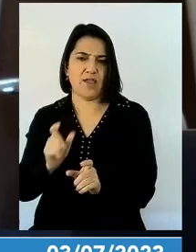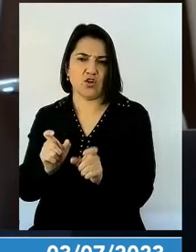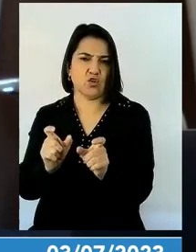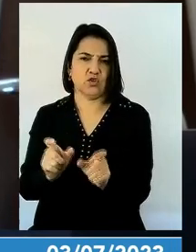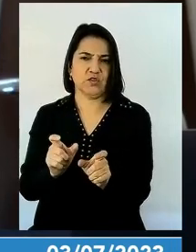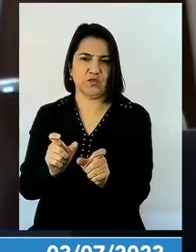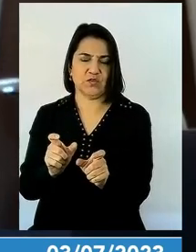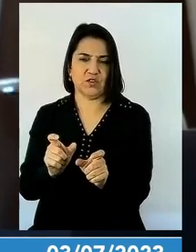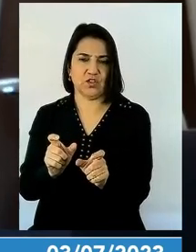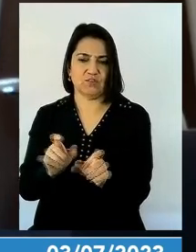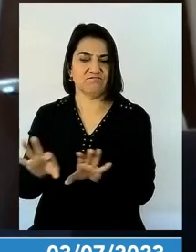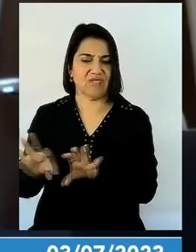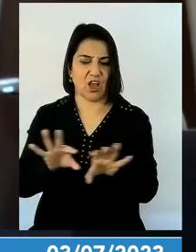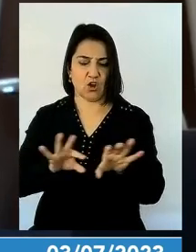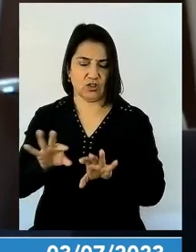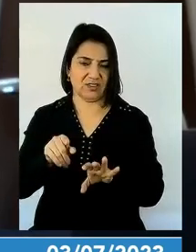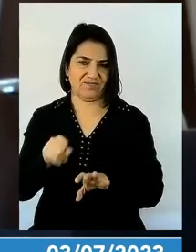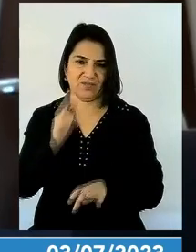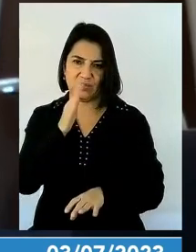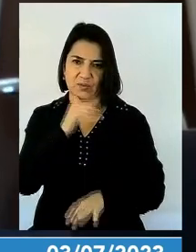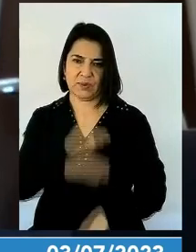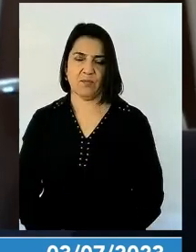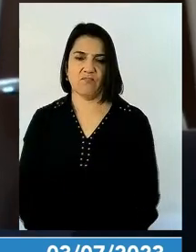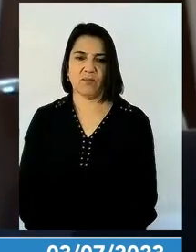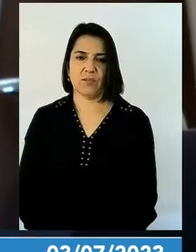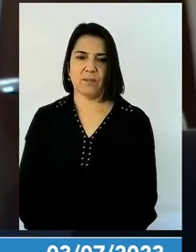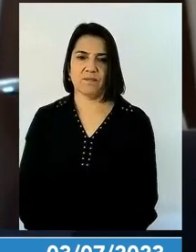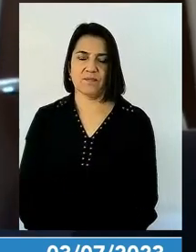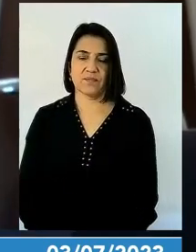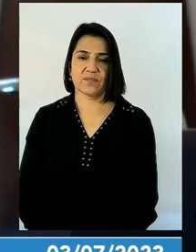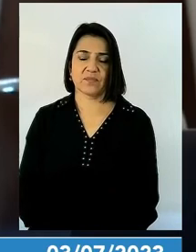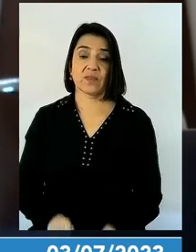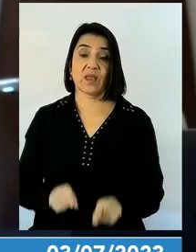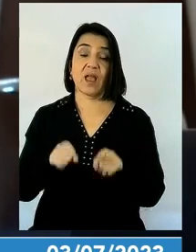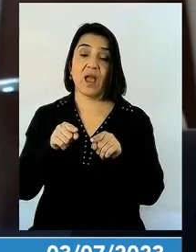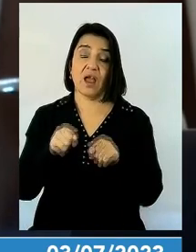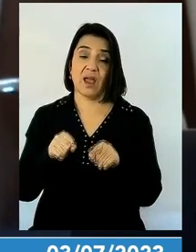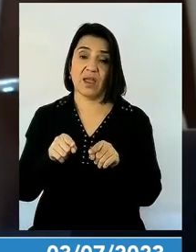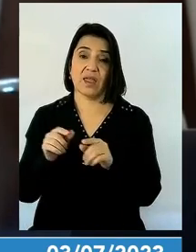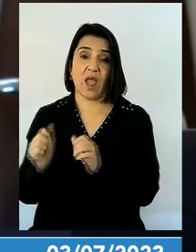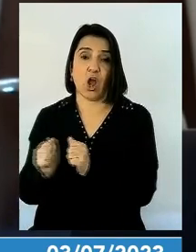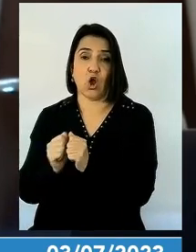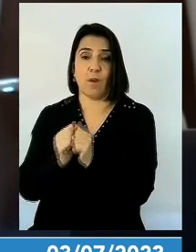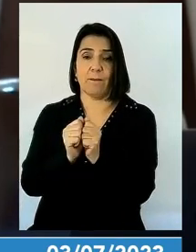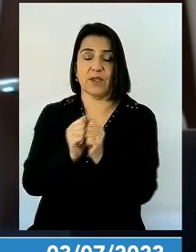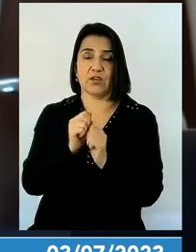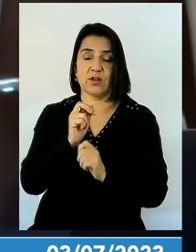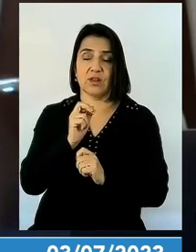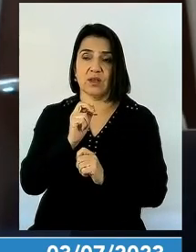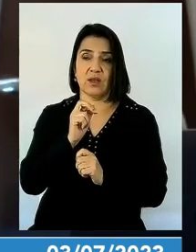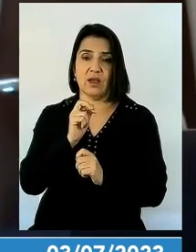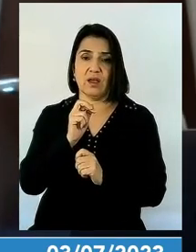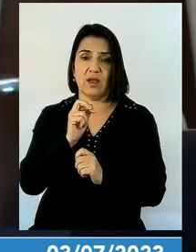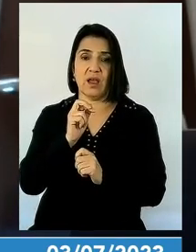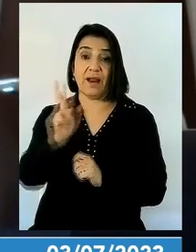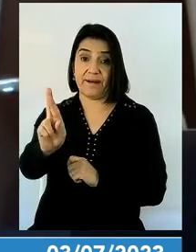elementos. Ahí estamos acompañando una respuesta tanto del Ministerio de